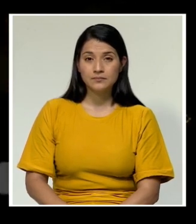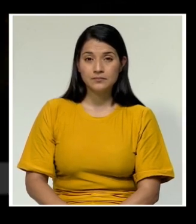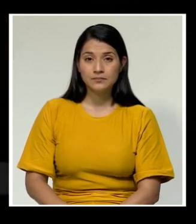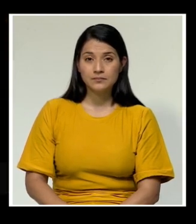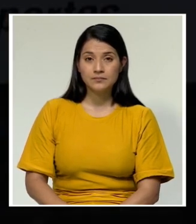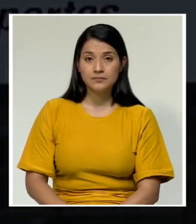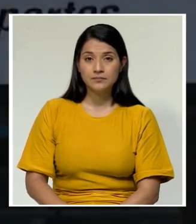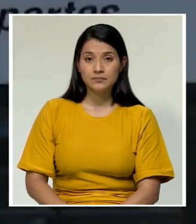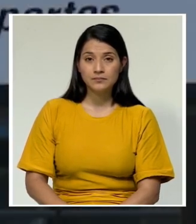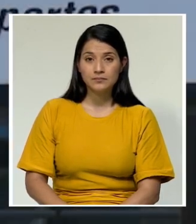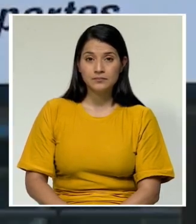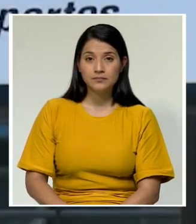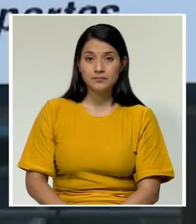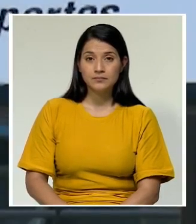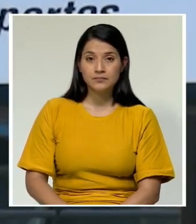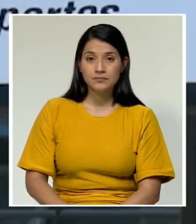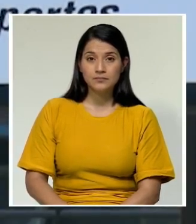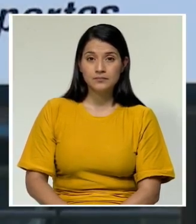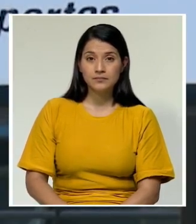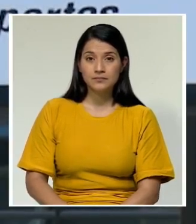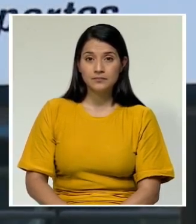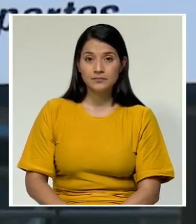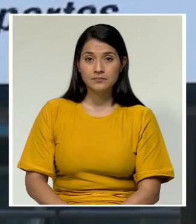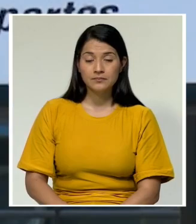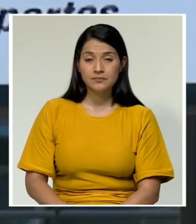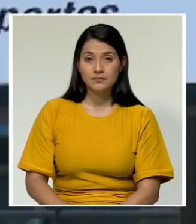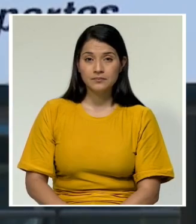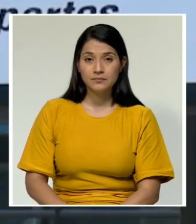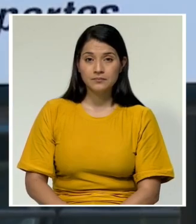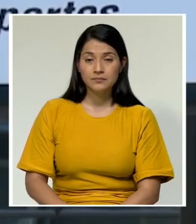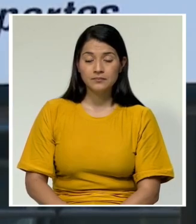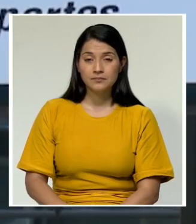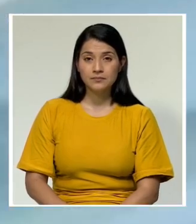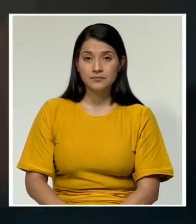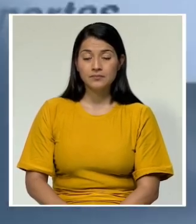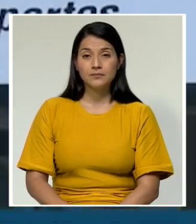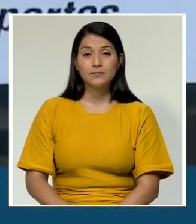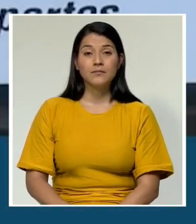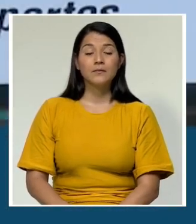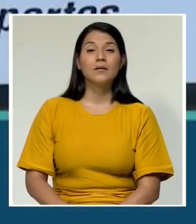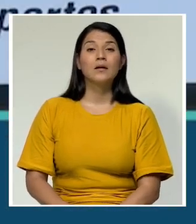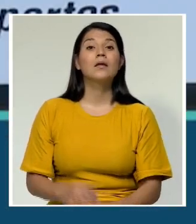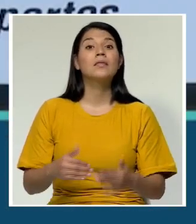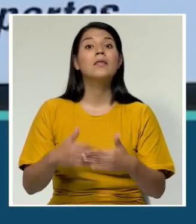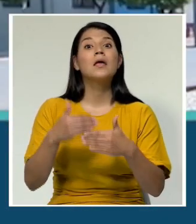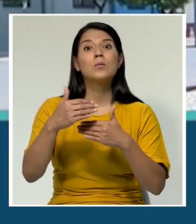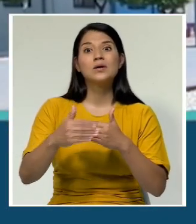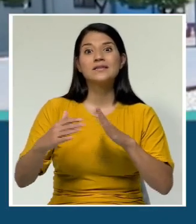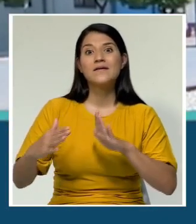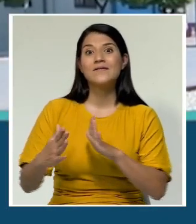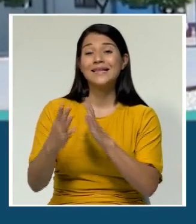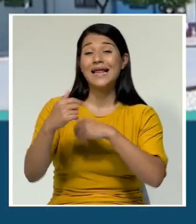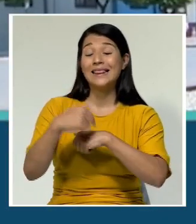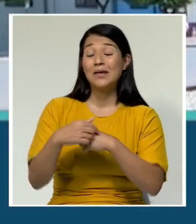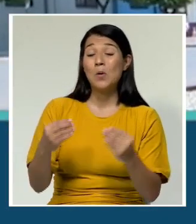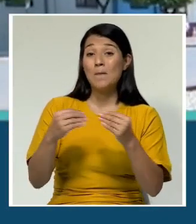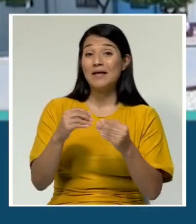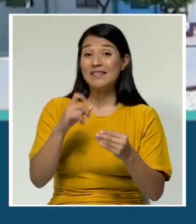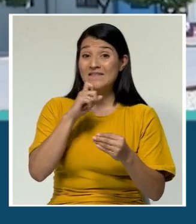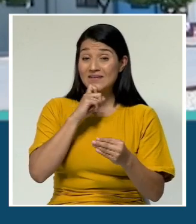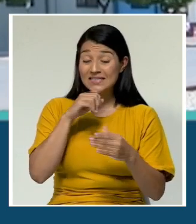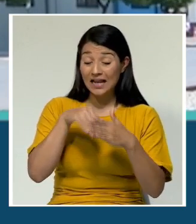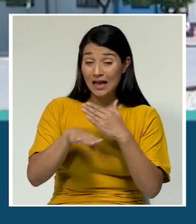está sucediendo en la mayoría de ellas es que está creciendo el gasto corriente, no la inversión en obra o en